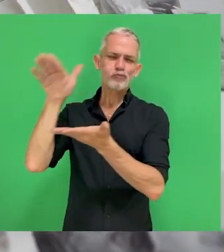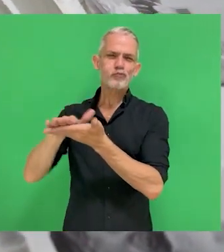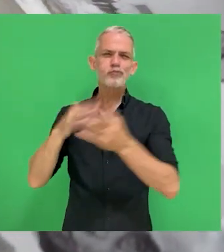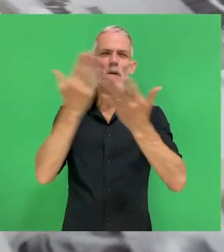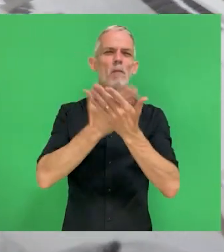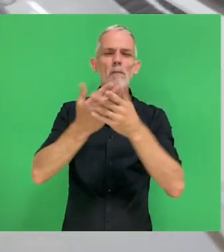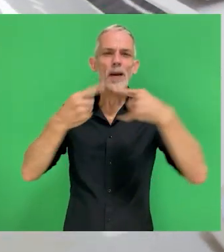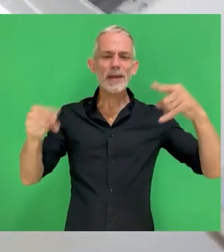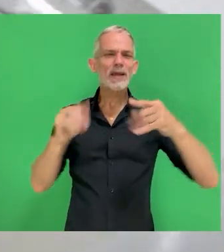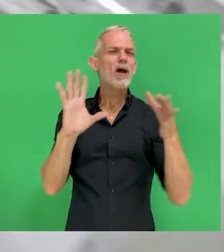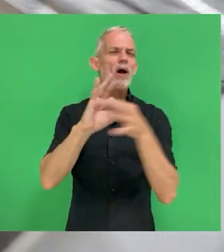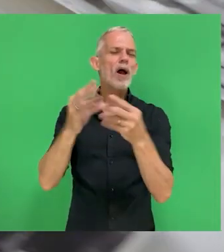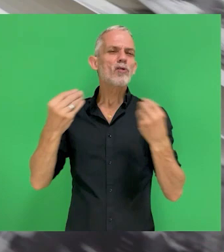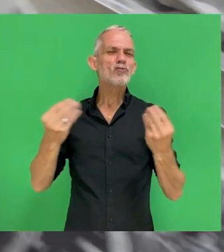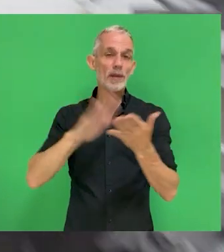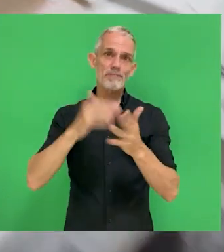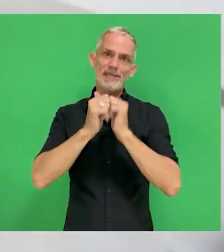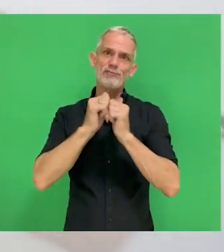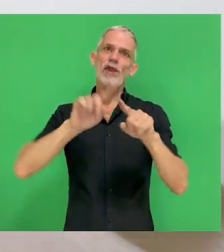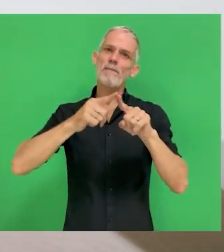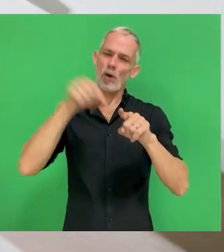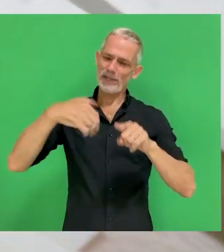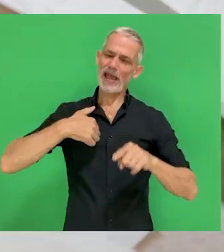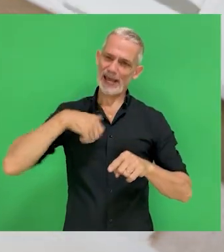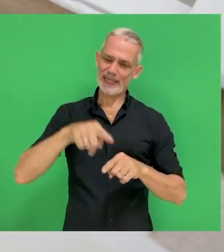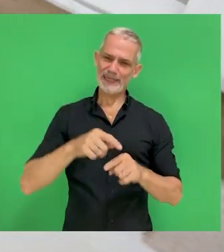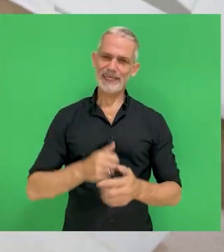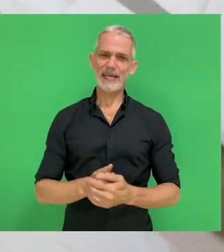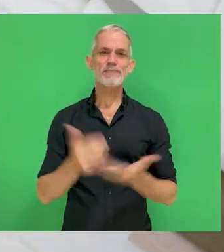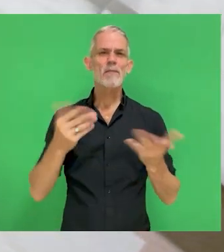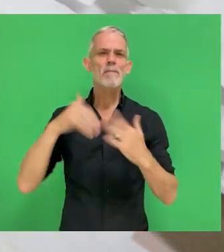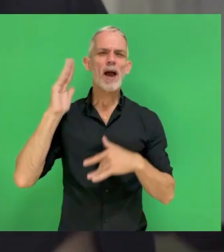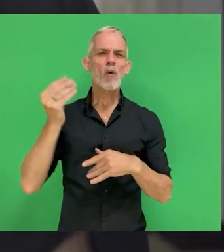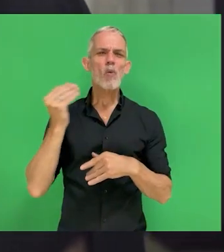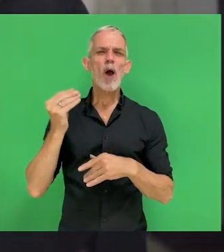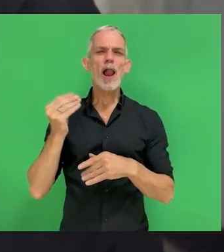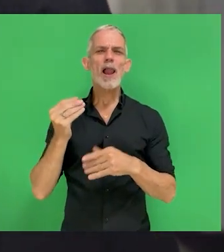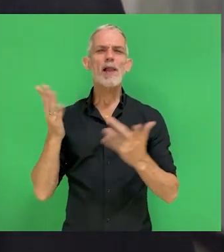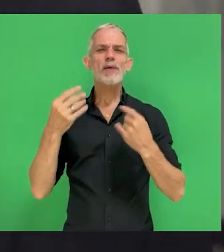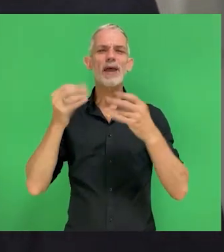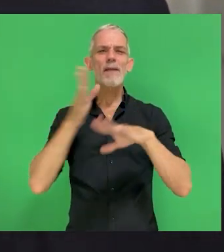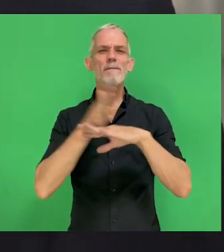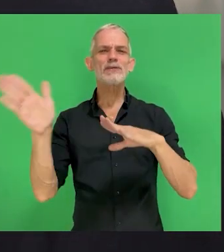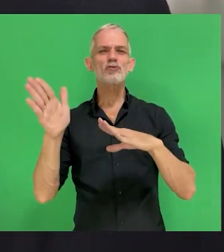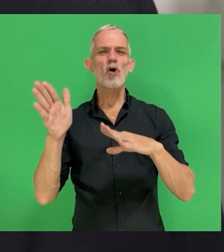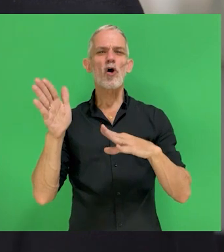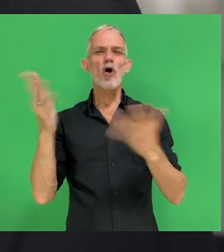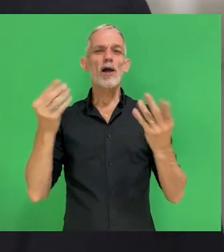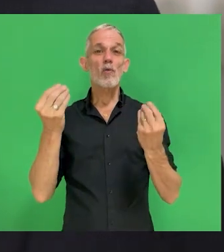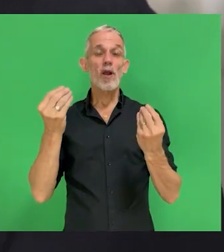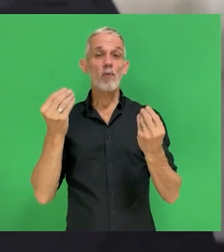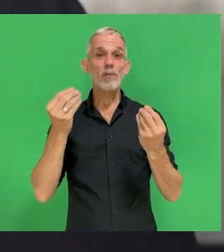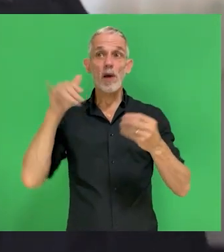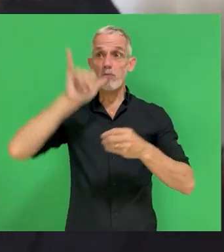documental vinculado a la historia política de la Argentina. Sobre todo iniciado en lo que fue